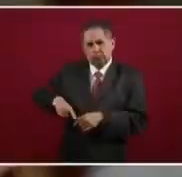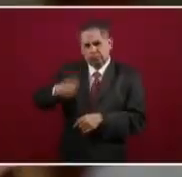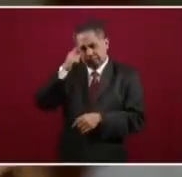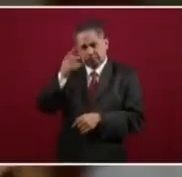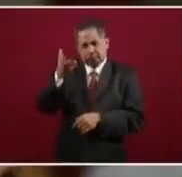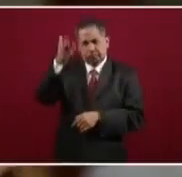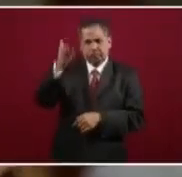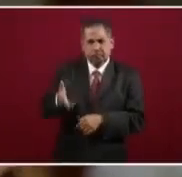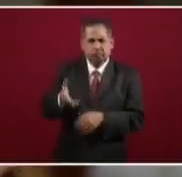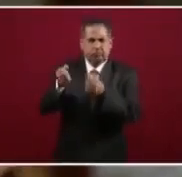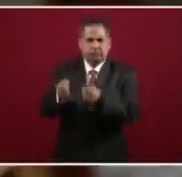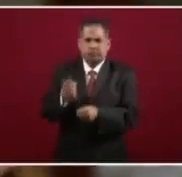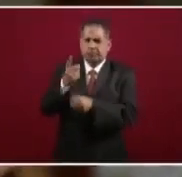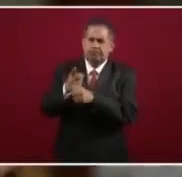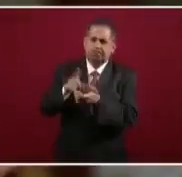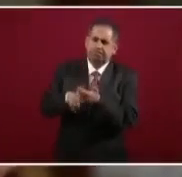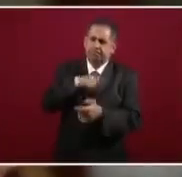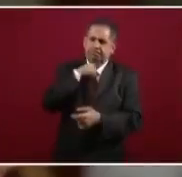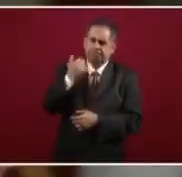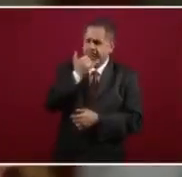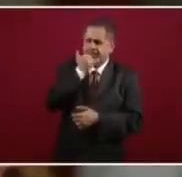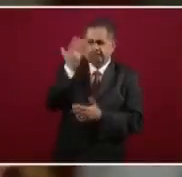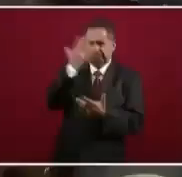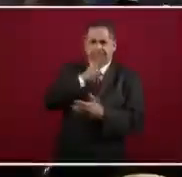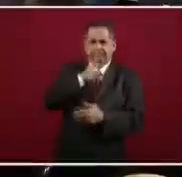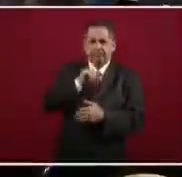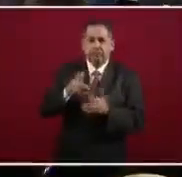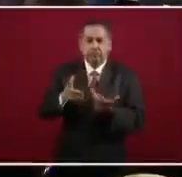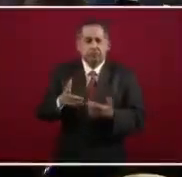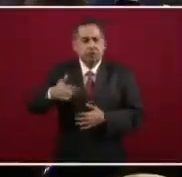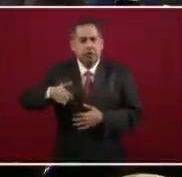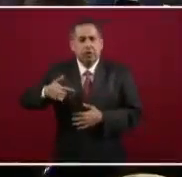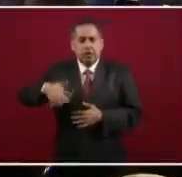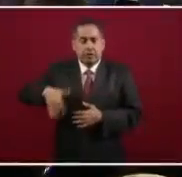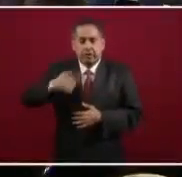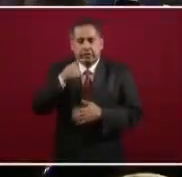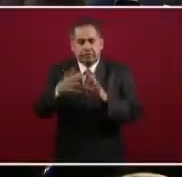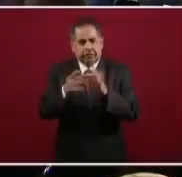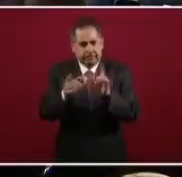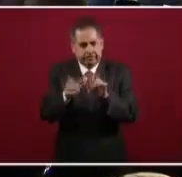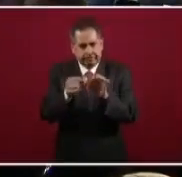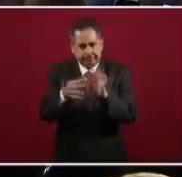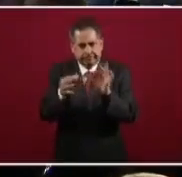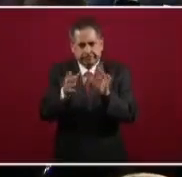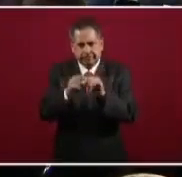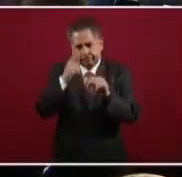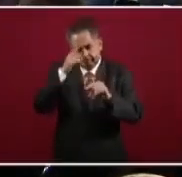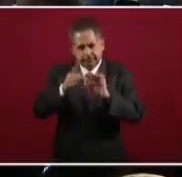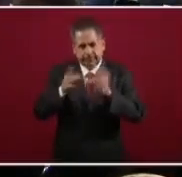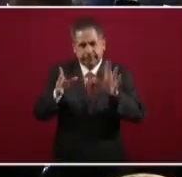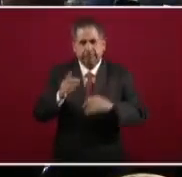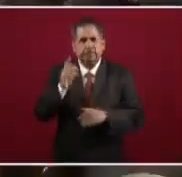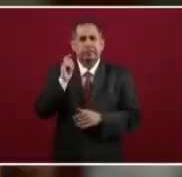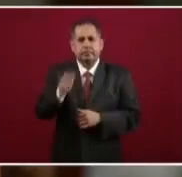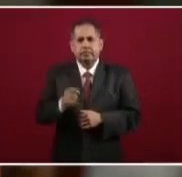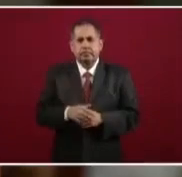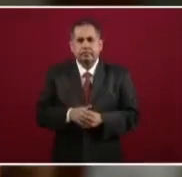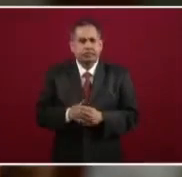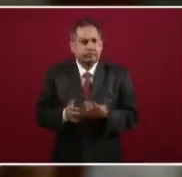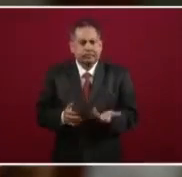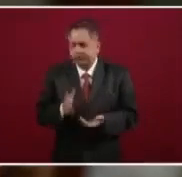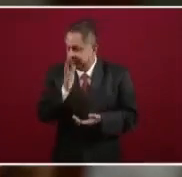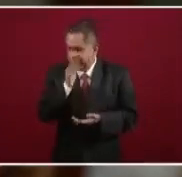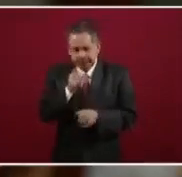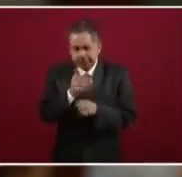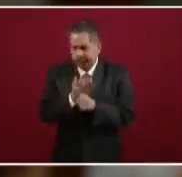figura de seguridad pública porque lo decía yo y lo explico para que se aclare que es insostenible que